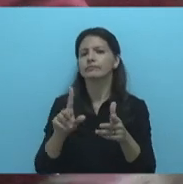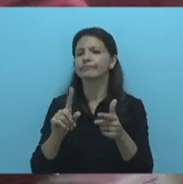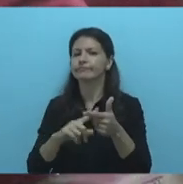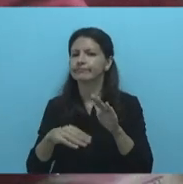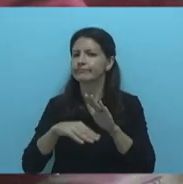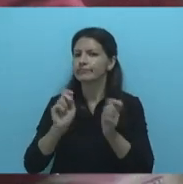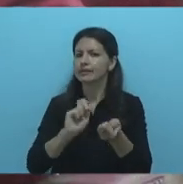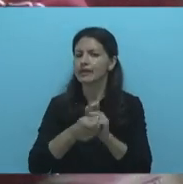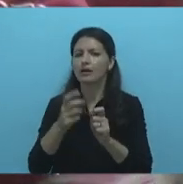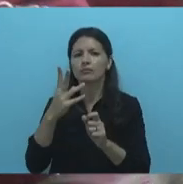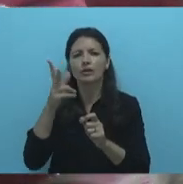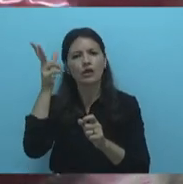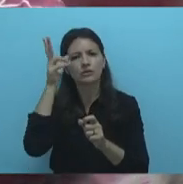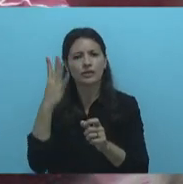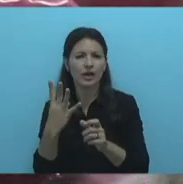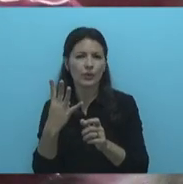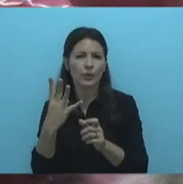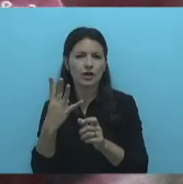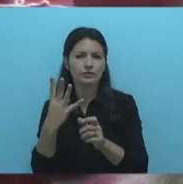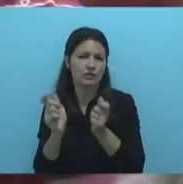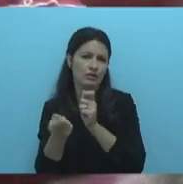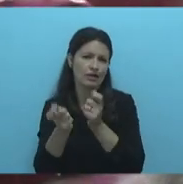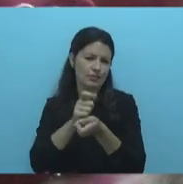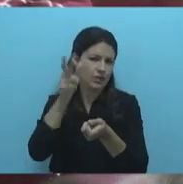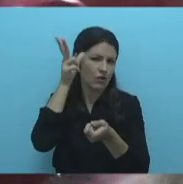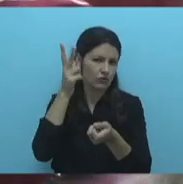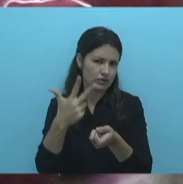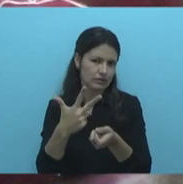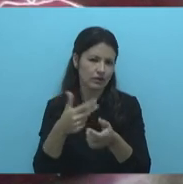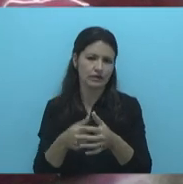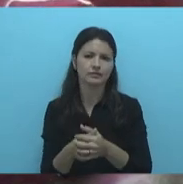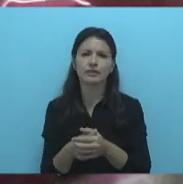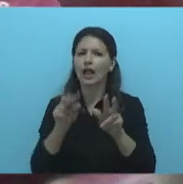el 84 que es. A ver.